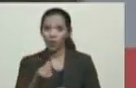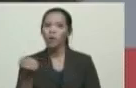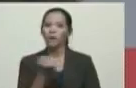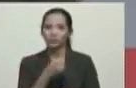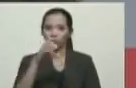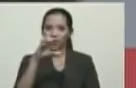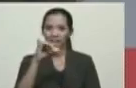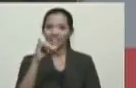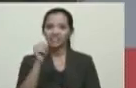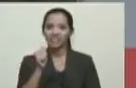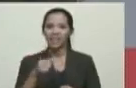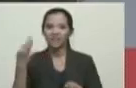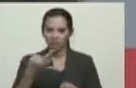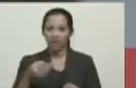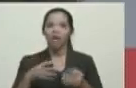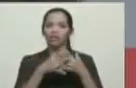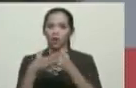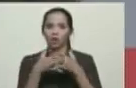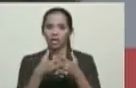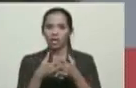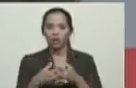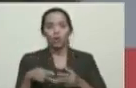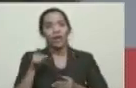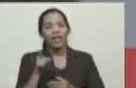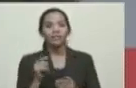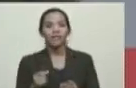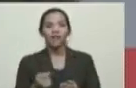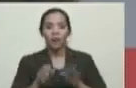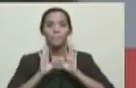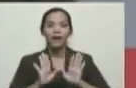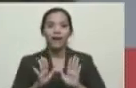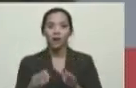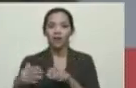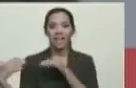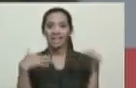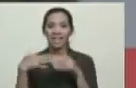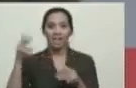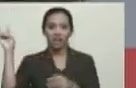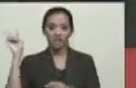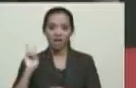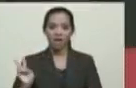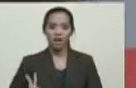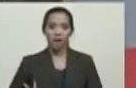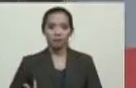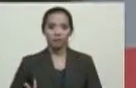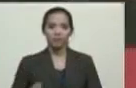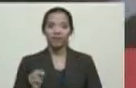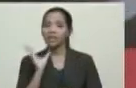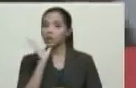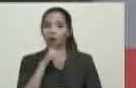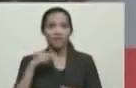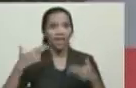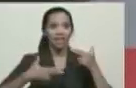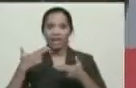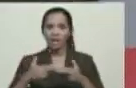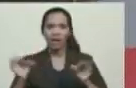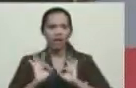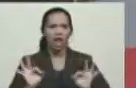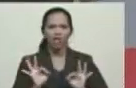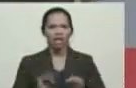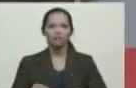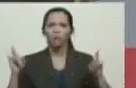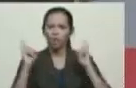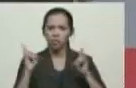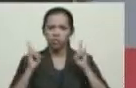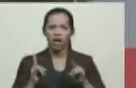porque ya era bastante, él prácticamente había parado la guerra de Vietnam sin tirar una sola bala, solamente aglutinando gente por todo el mundo y